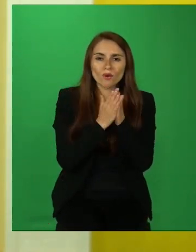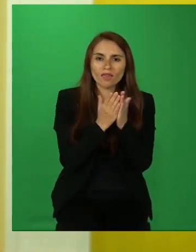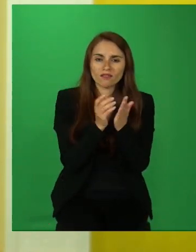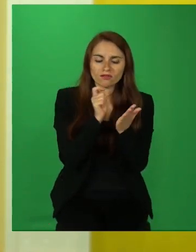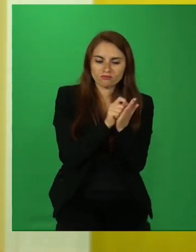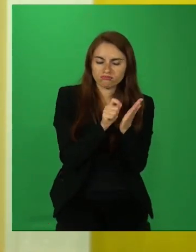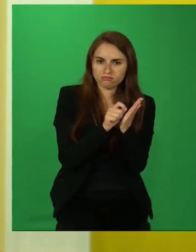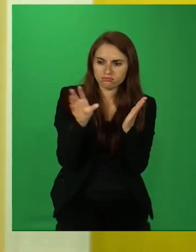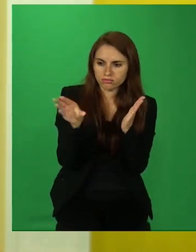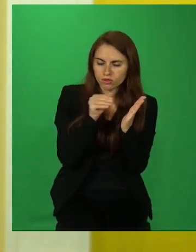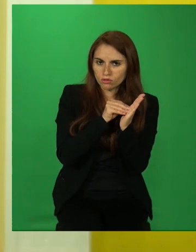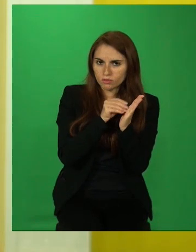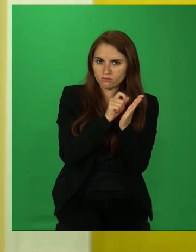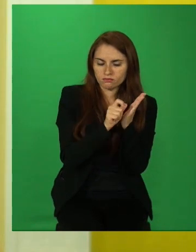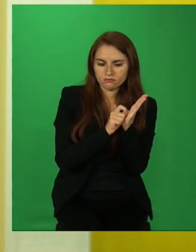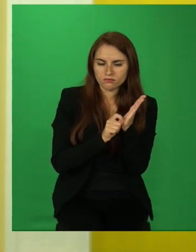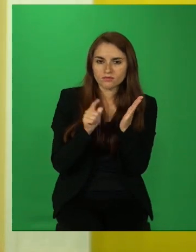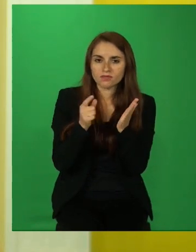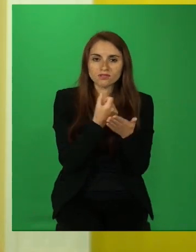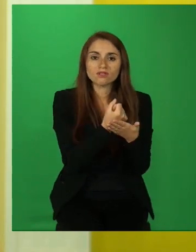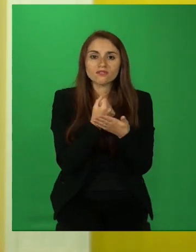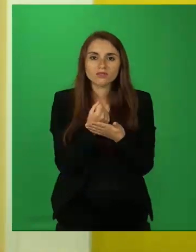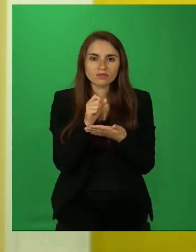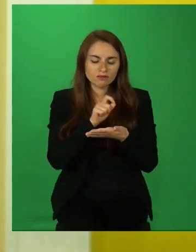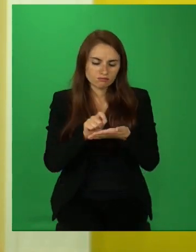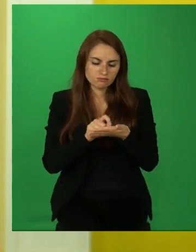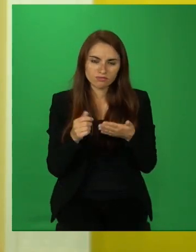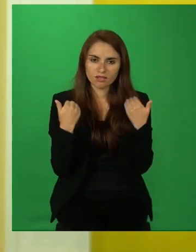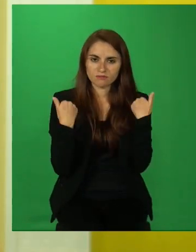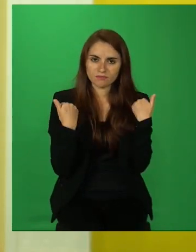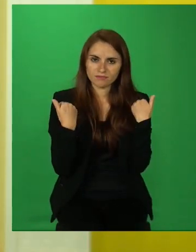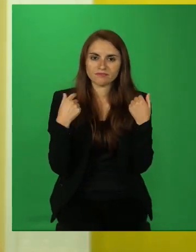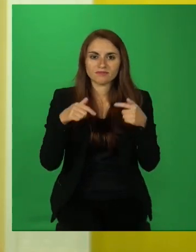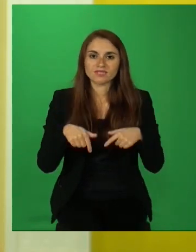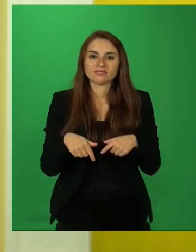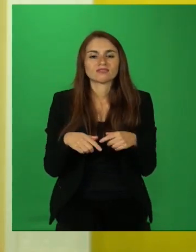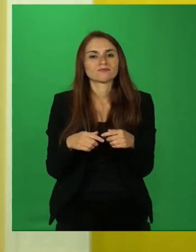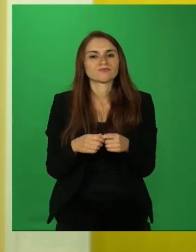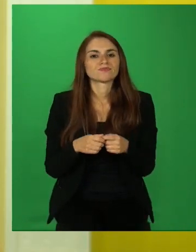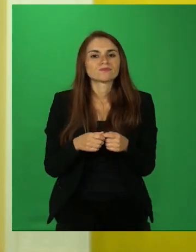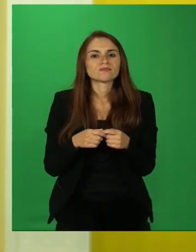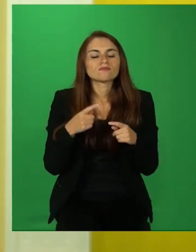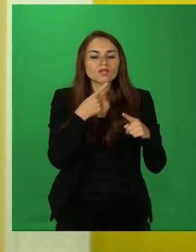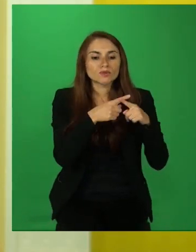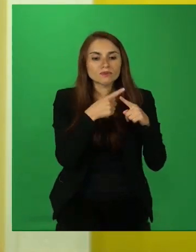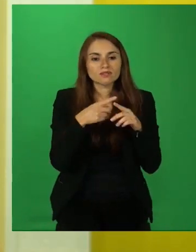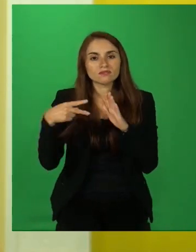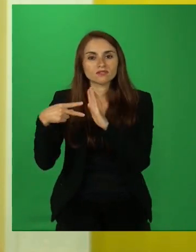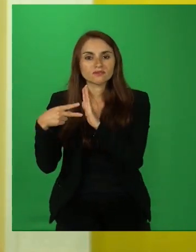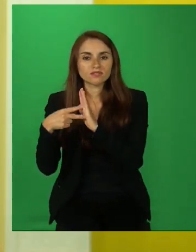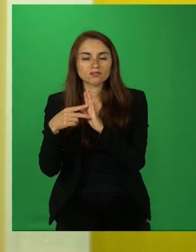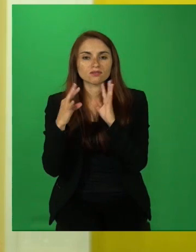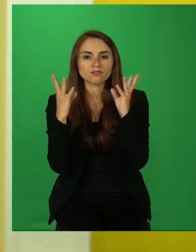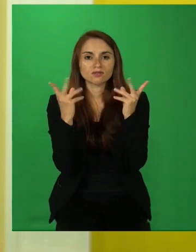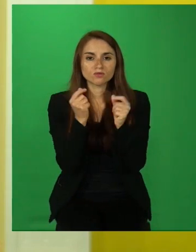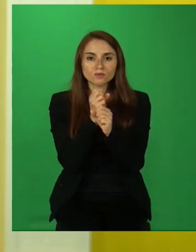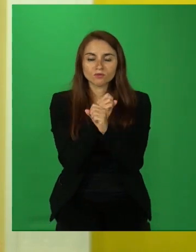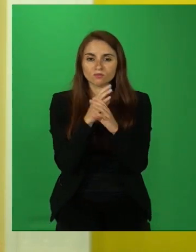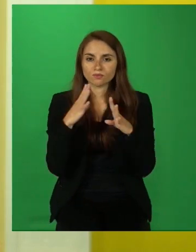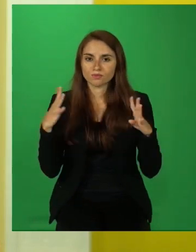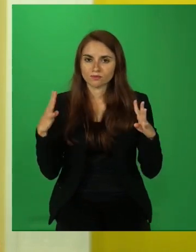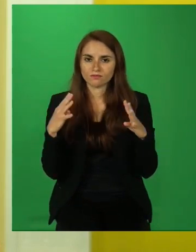cuaderno así que eso te va a servir para ejercitar en este tiempo en la multiplicación y la división d los